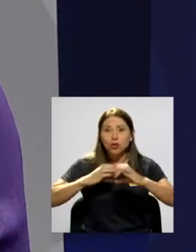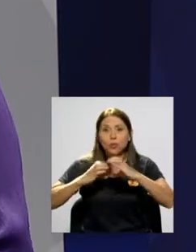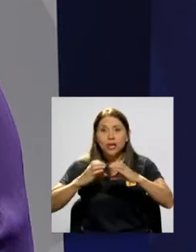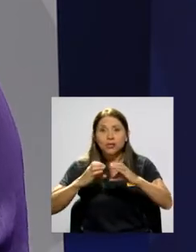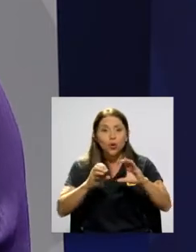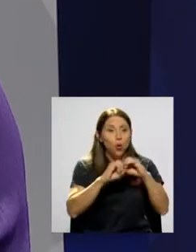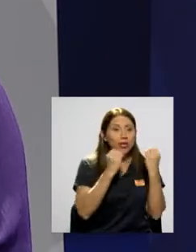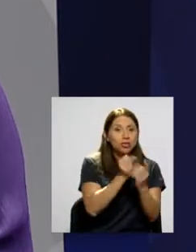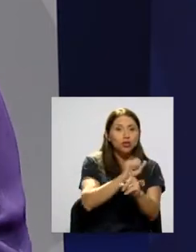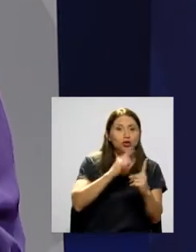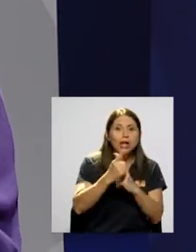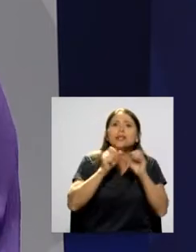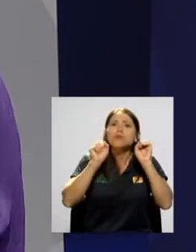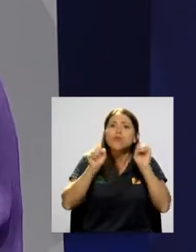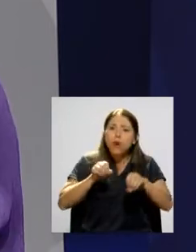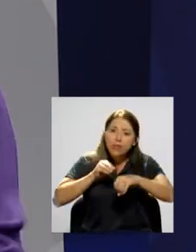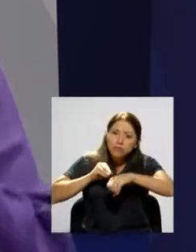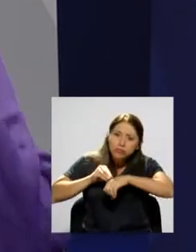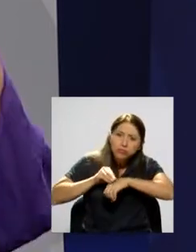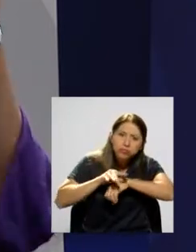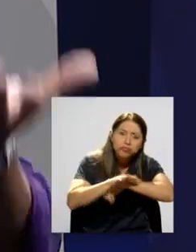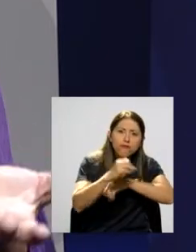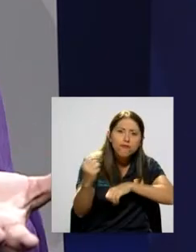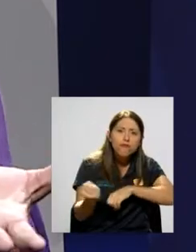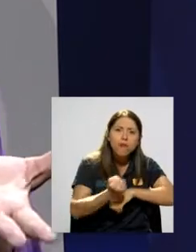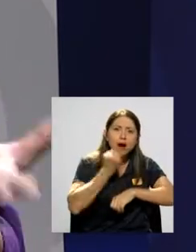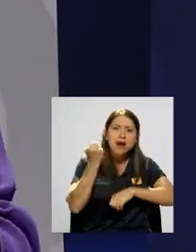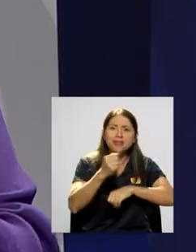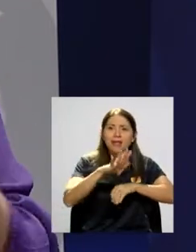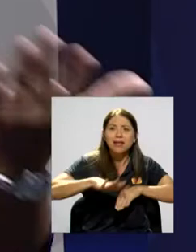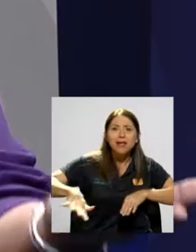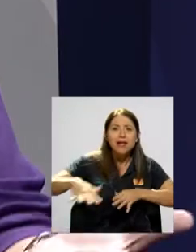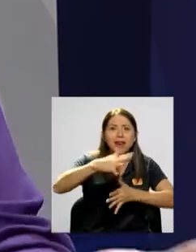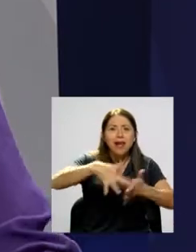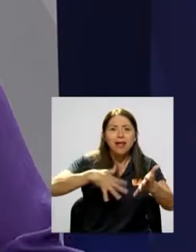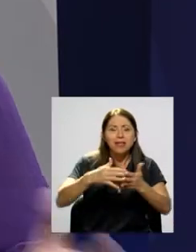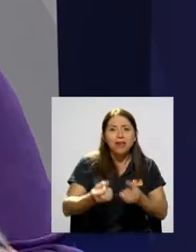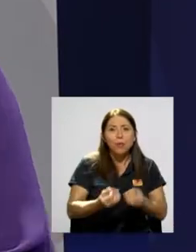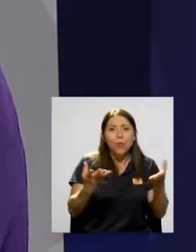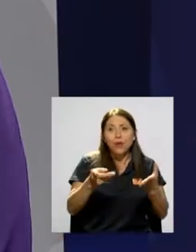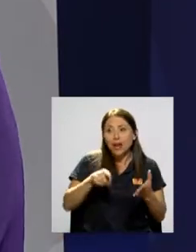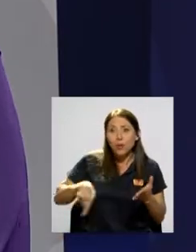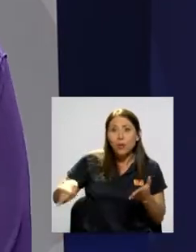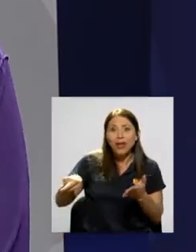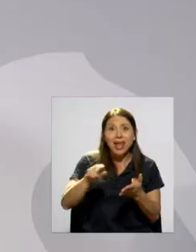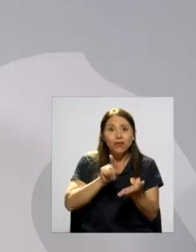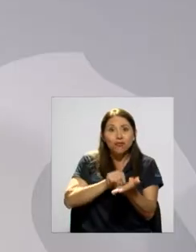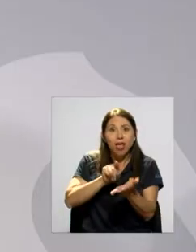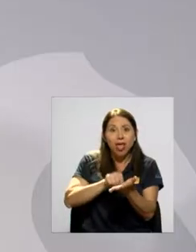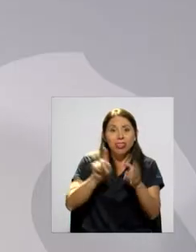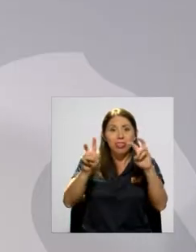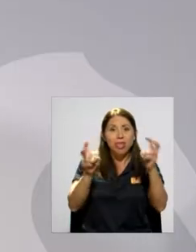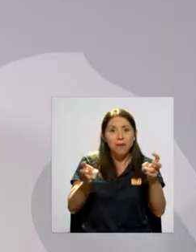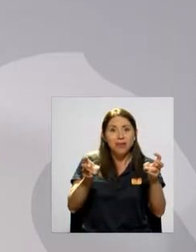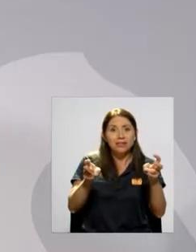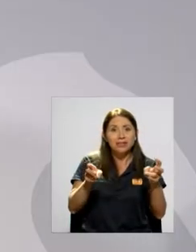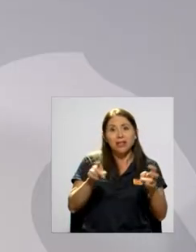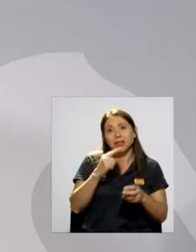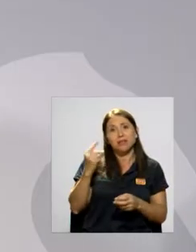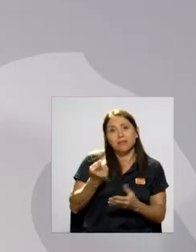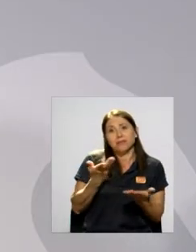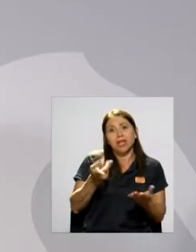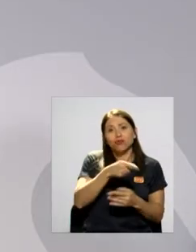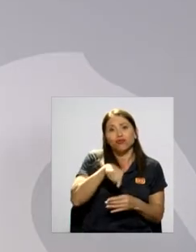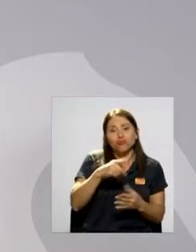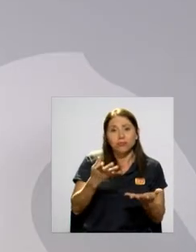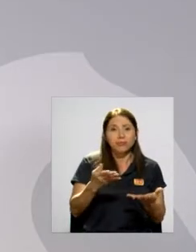fuerte en la agenda pública, colocando temáticas que de otra manera las personas no se enterarían que existen. Margarita Salas es comunicadora